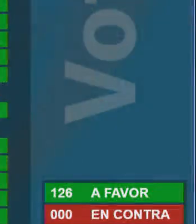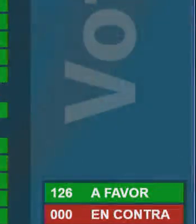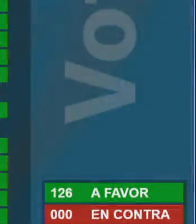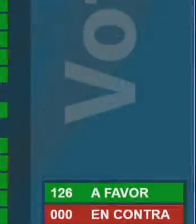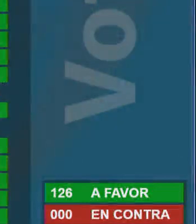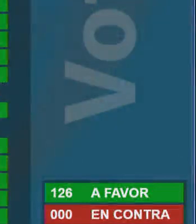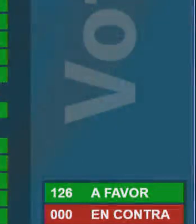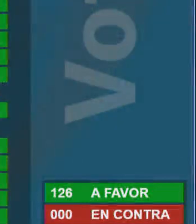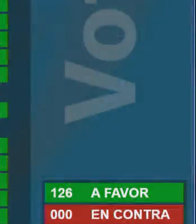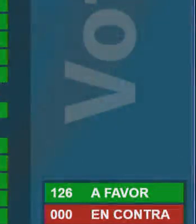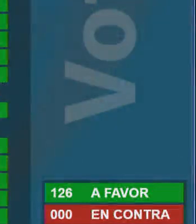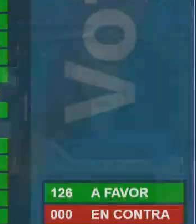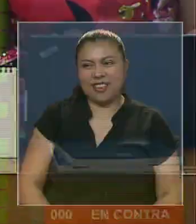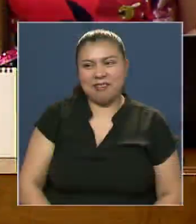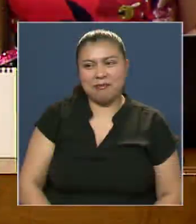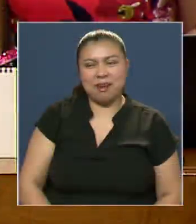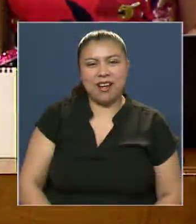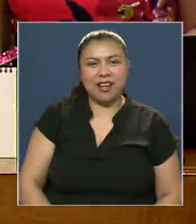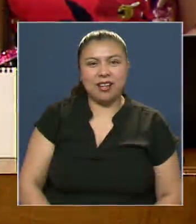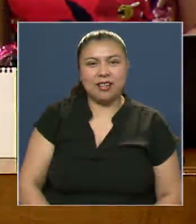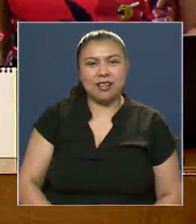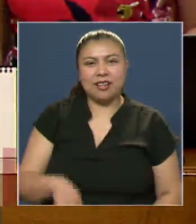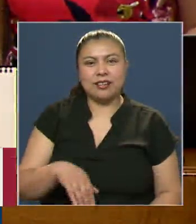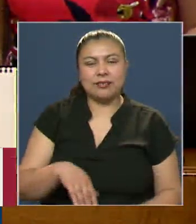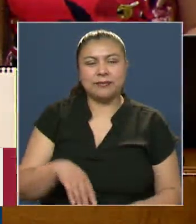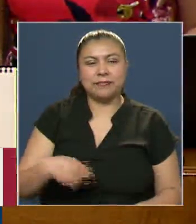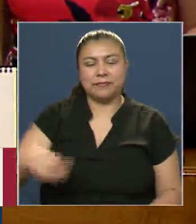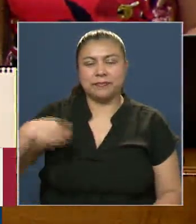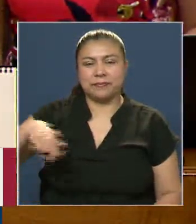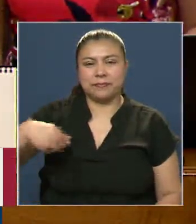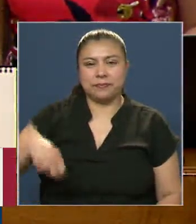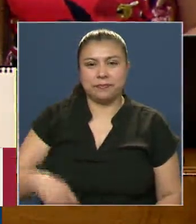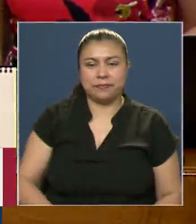votos. Aprobado por unanimidad.